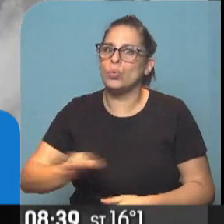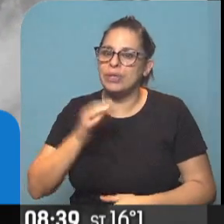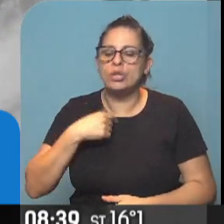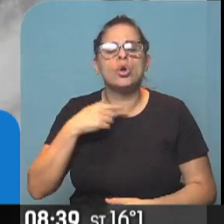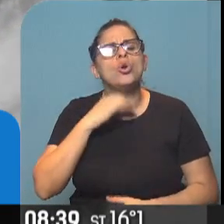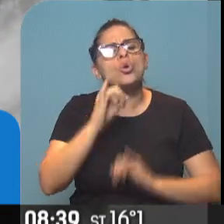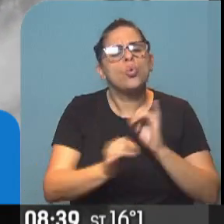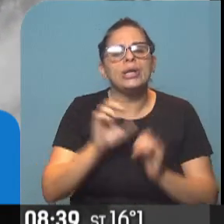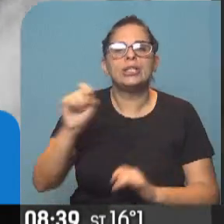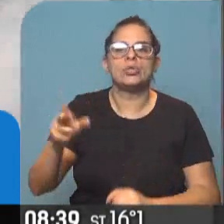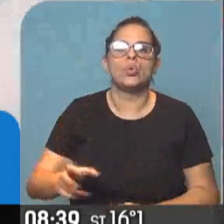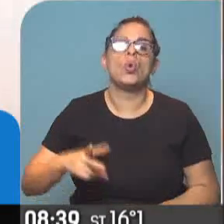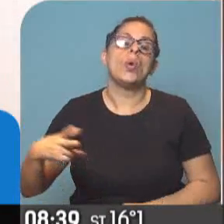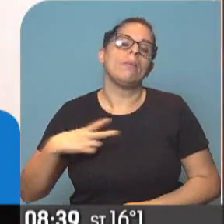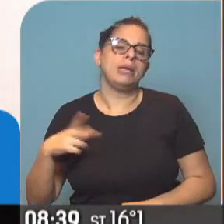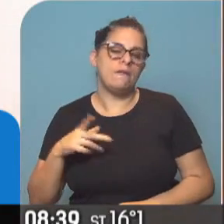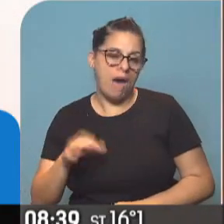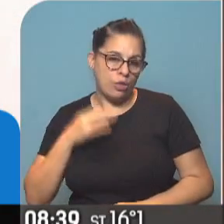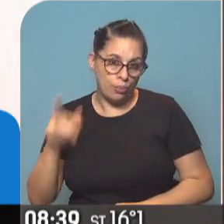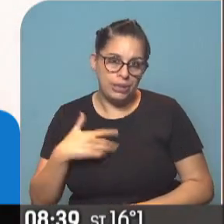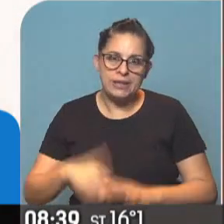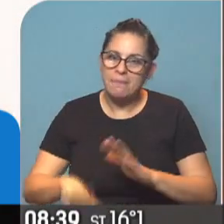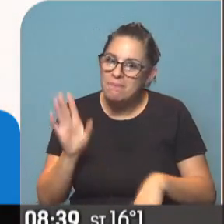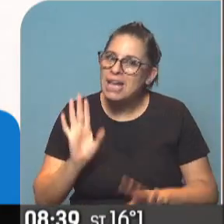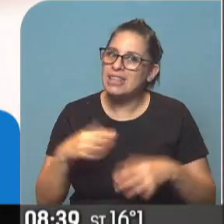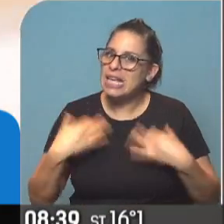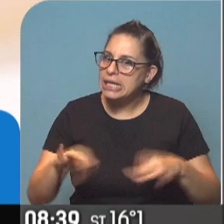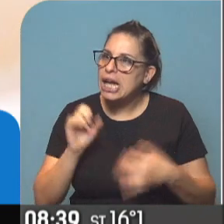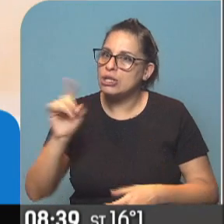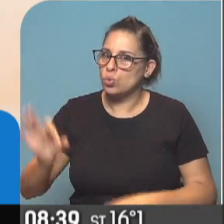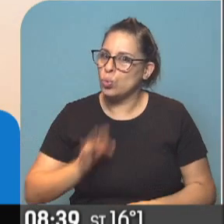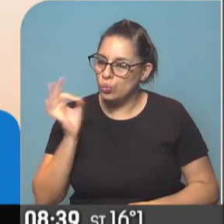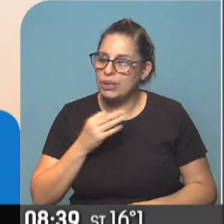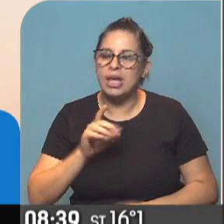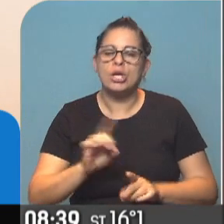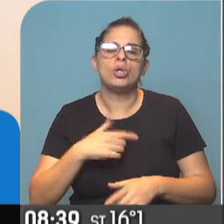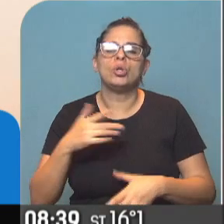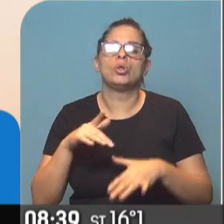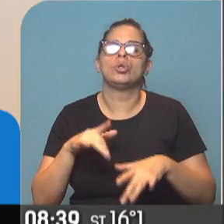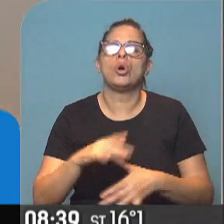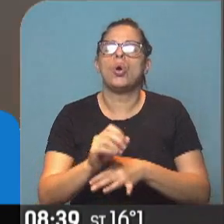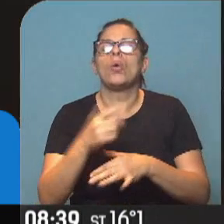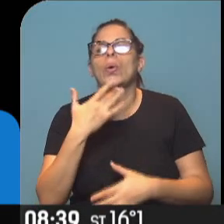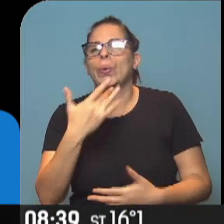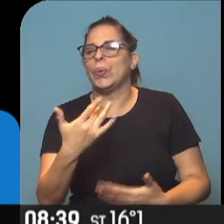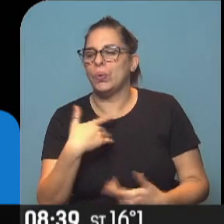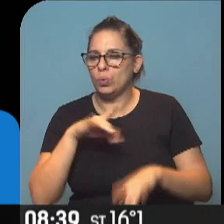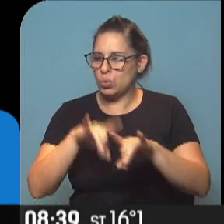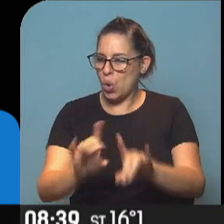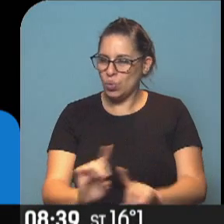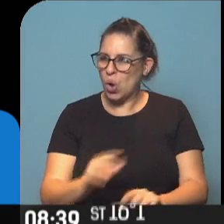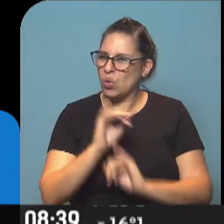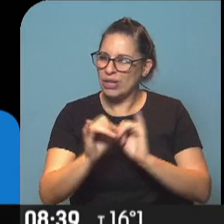contando su intimidad estoy contando la parte más densa de su vida no la parte de glamorosa y del show